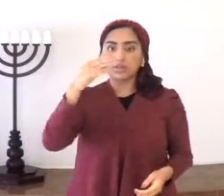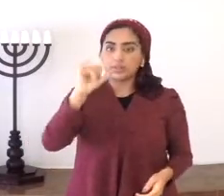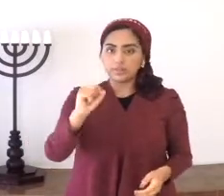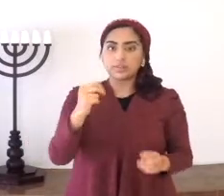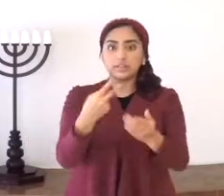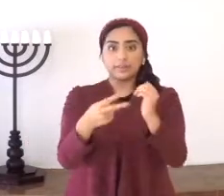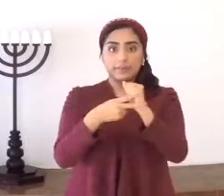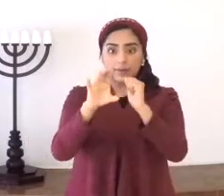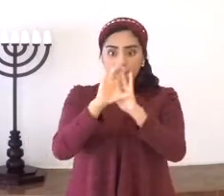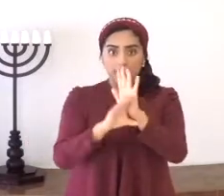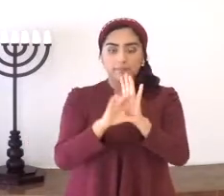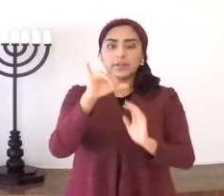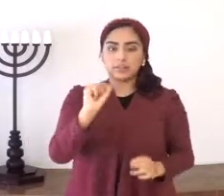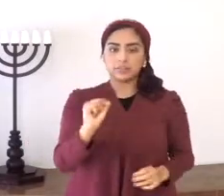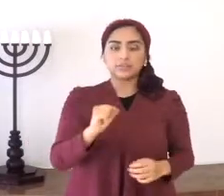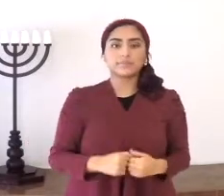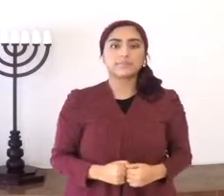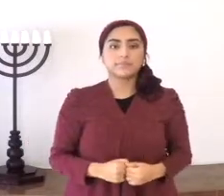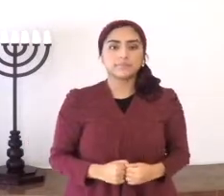los mandamientos, sí.